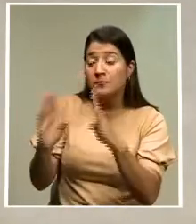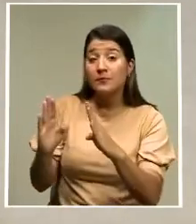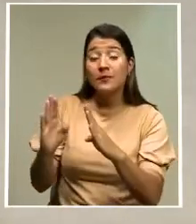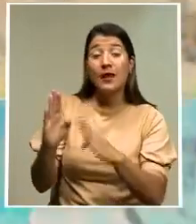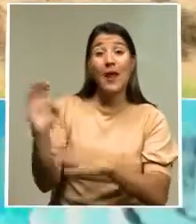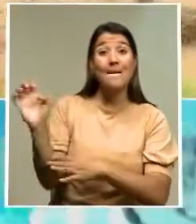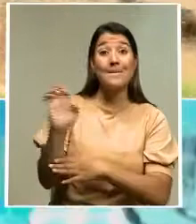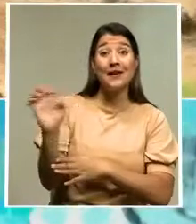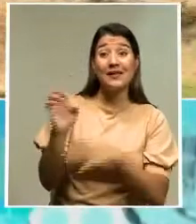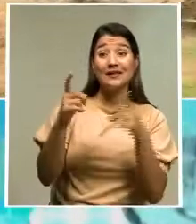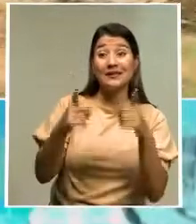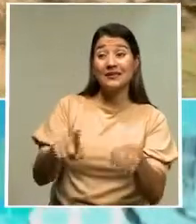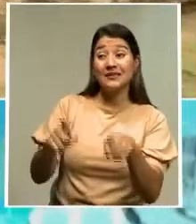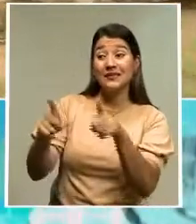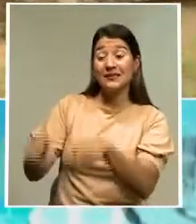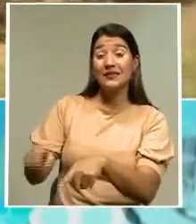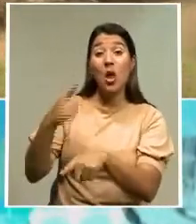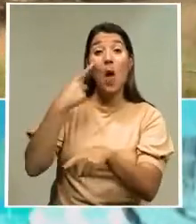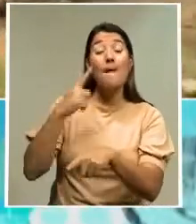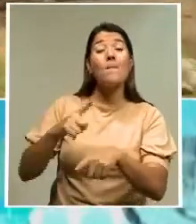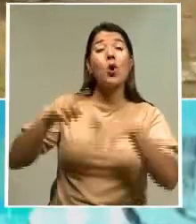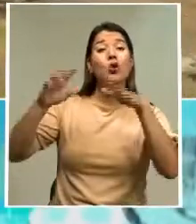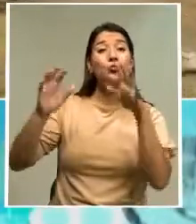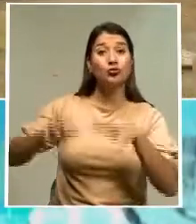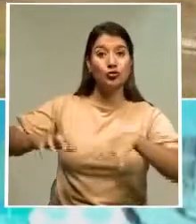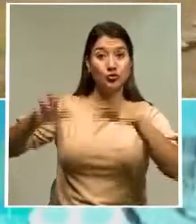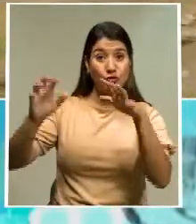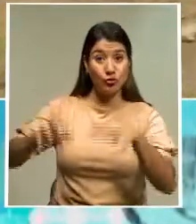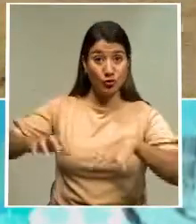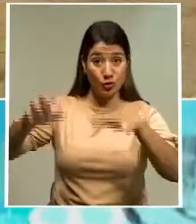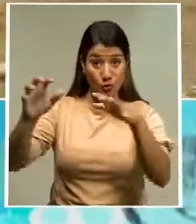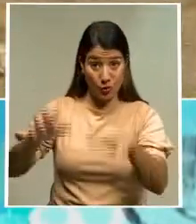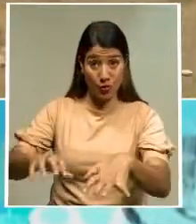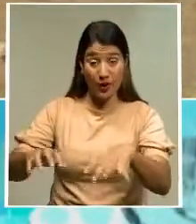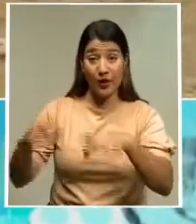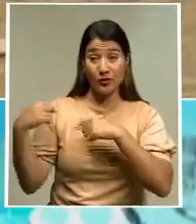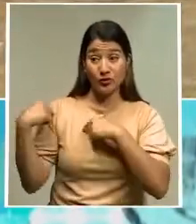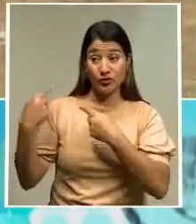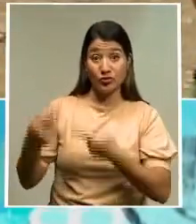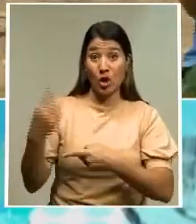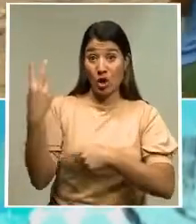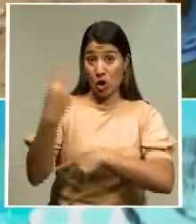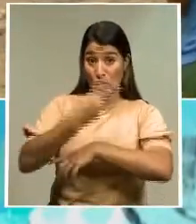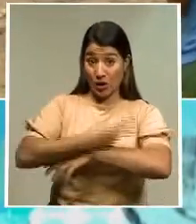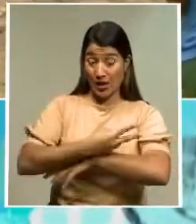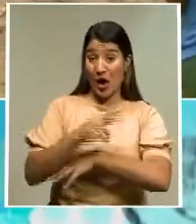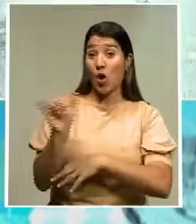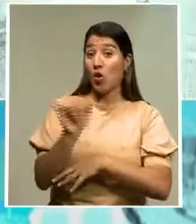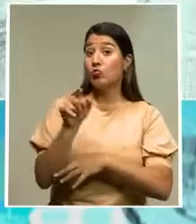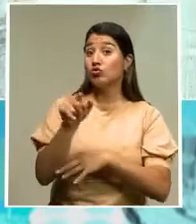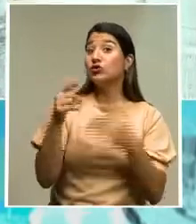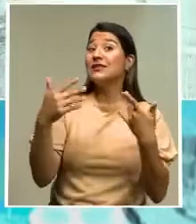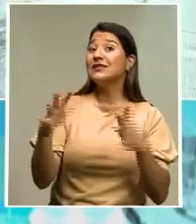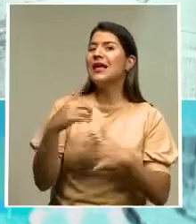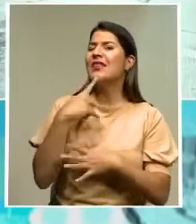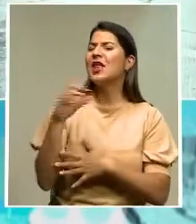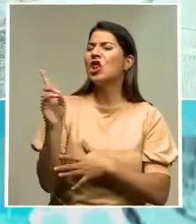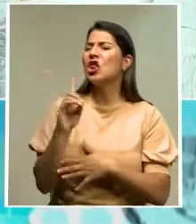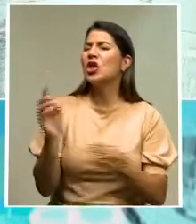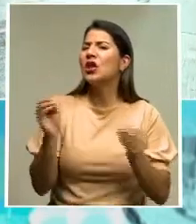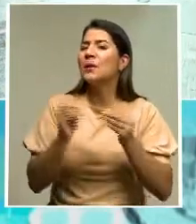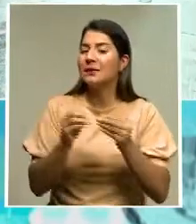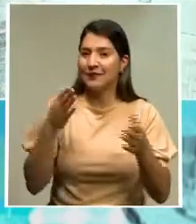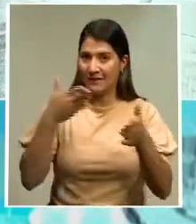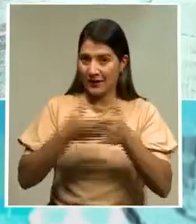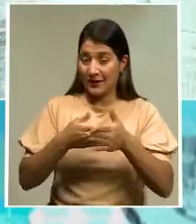presentadas a raíz de las lluvias constantes durante estos 2 días. Como usted lo decía, el Caribe es la zona más